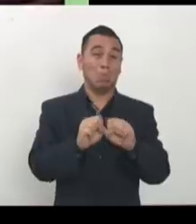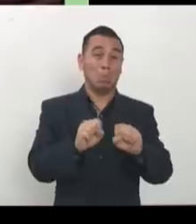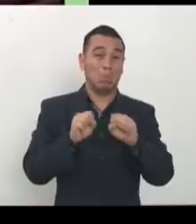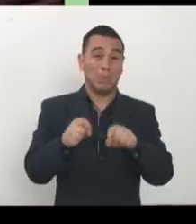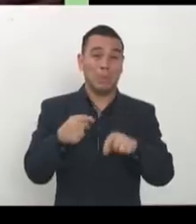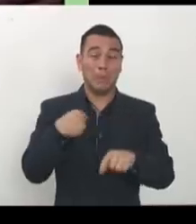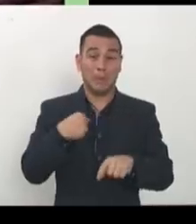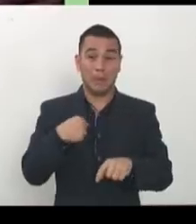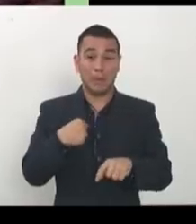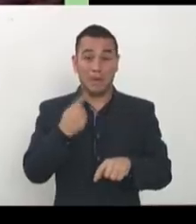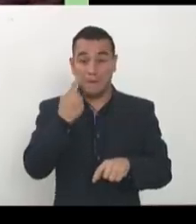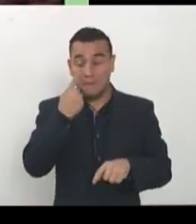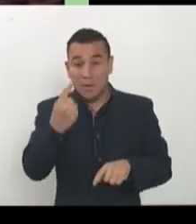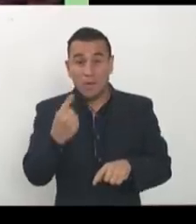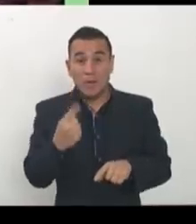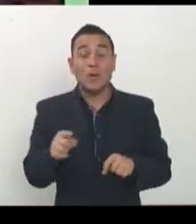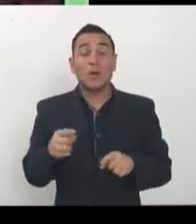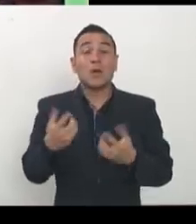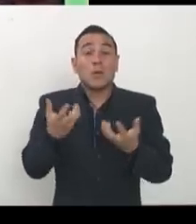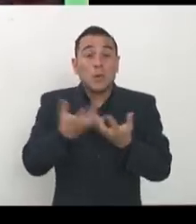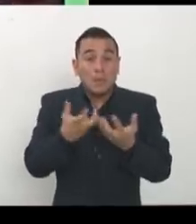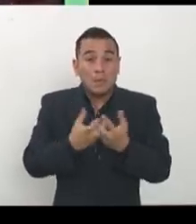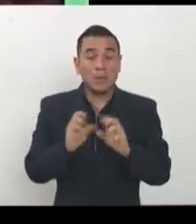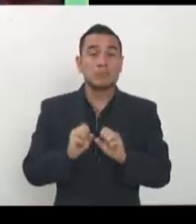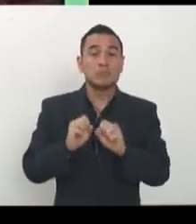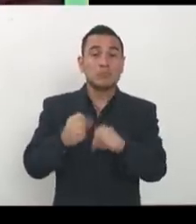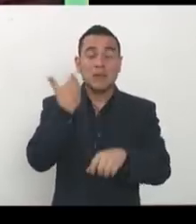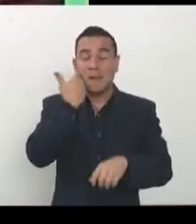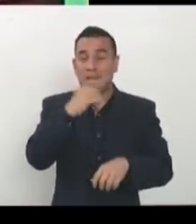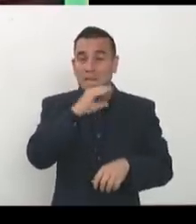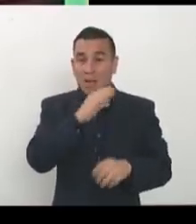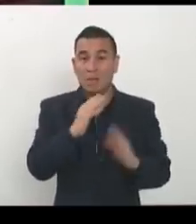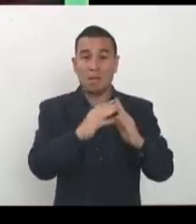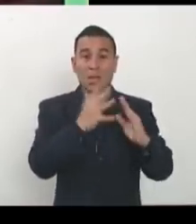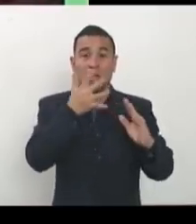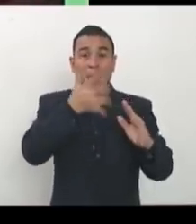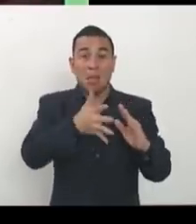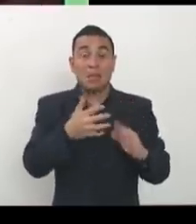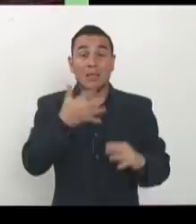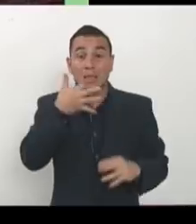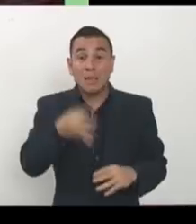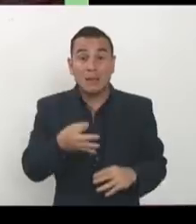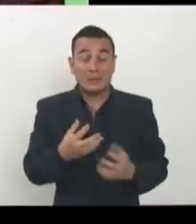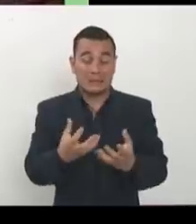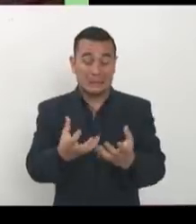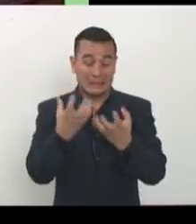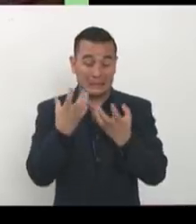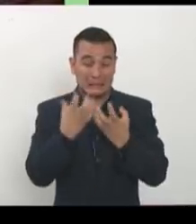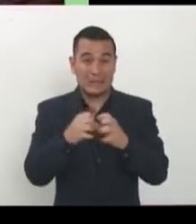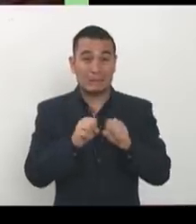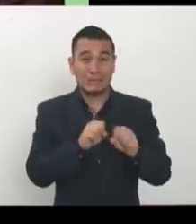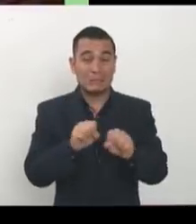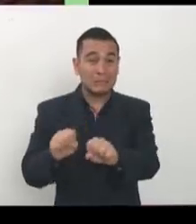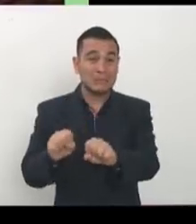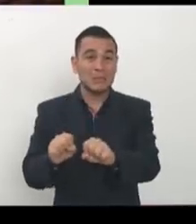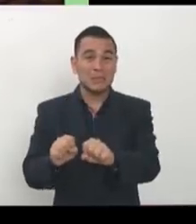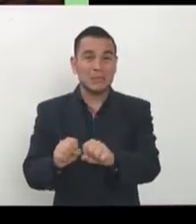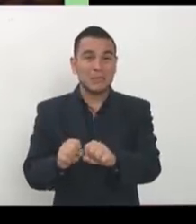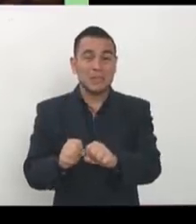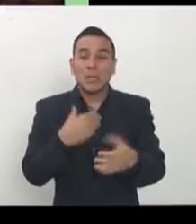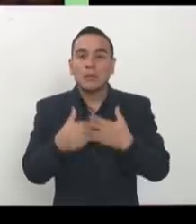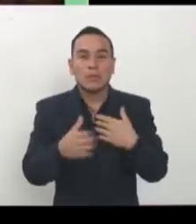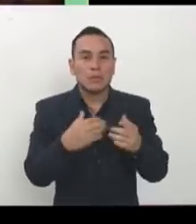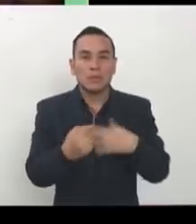compañeros míos como están enfermos como están en sus casas que nos vamos a tener sin personal y como una gente está saliendo